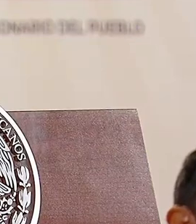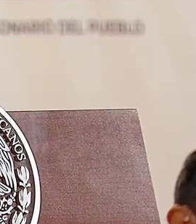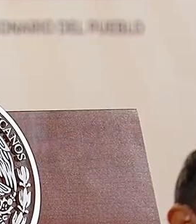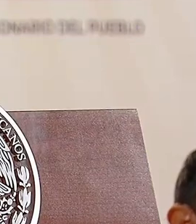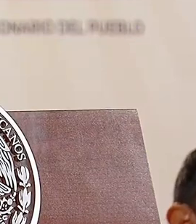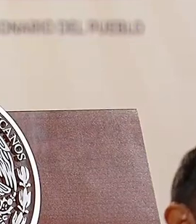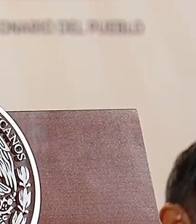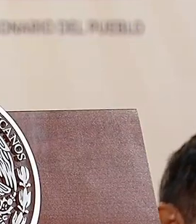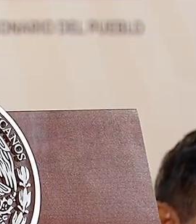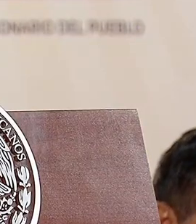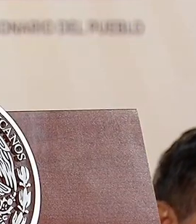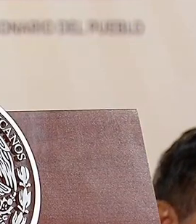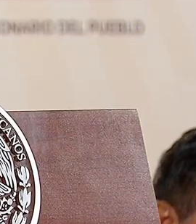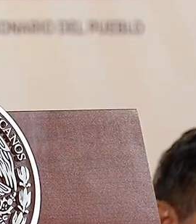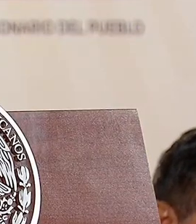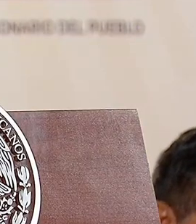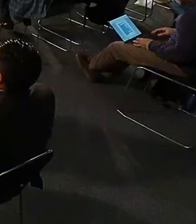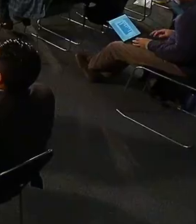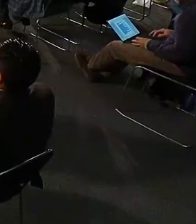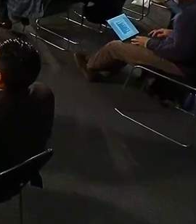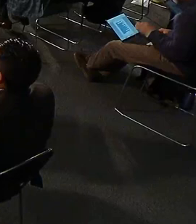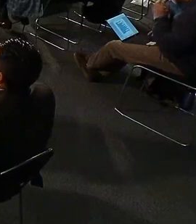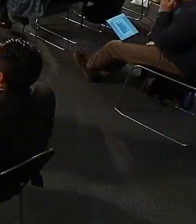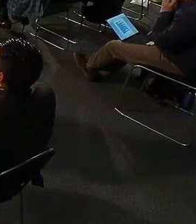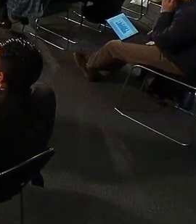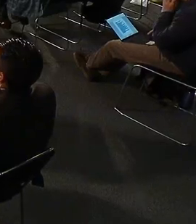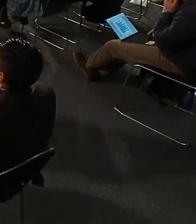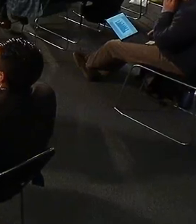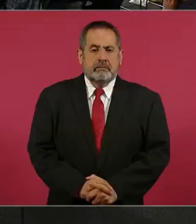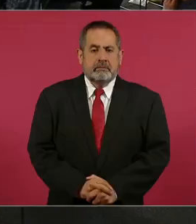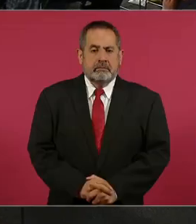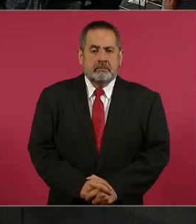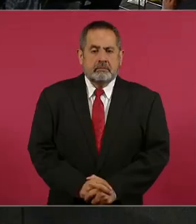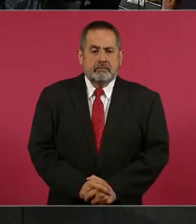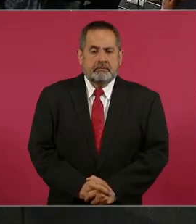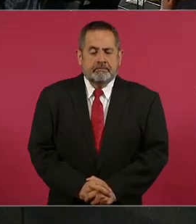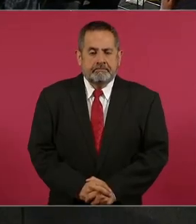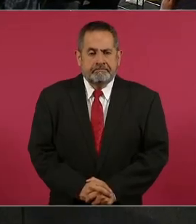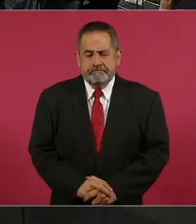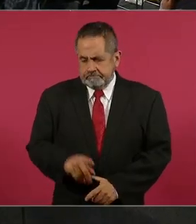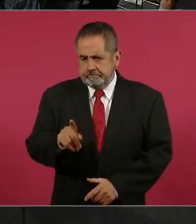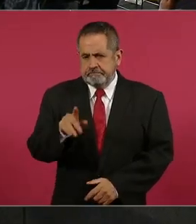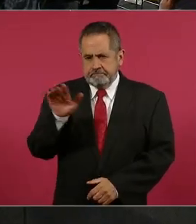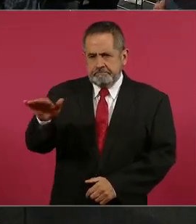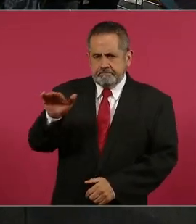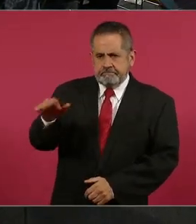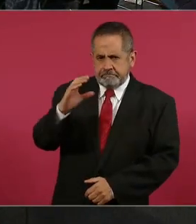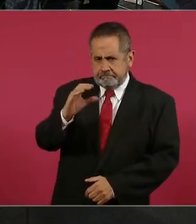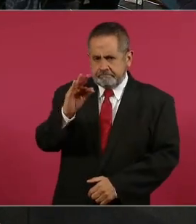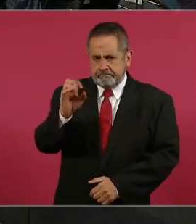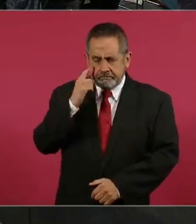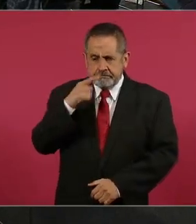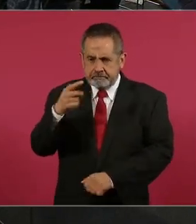el mantenimiento de la carretera. Existe y se